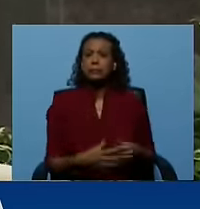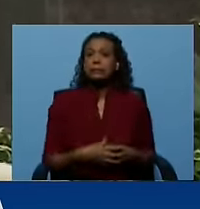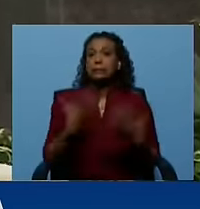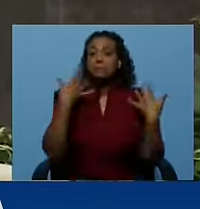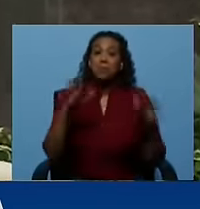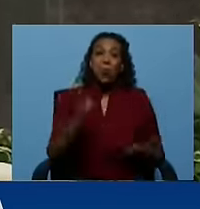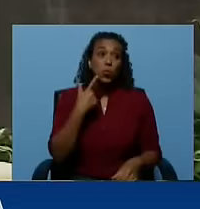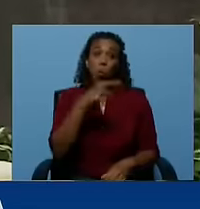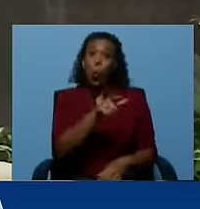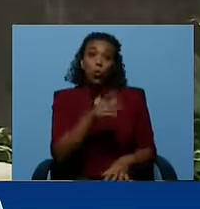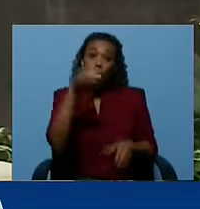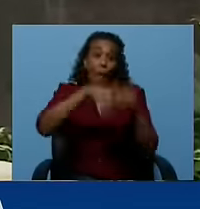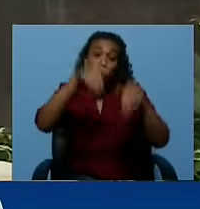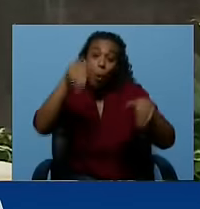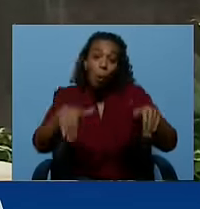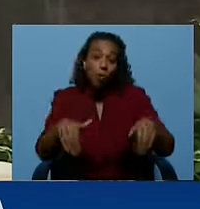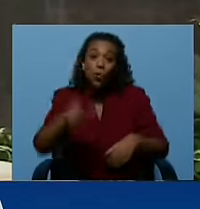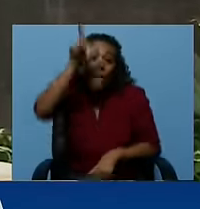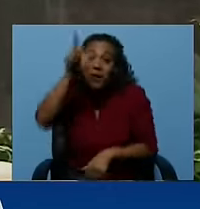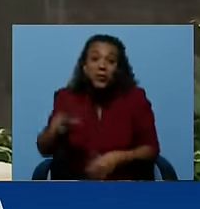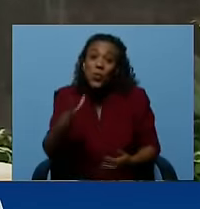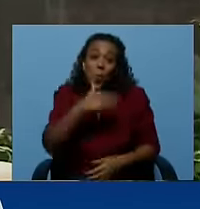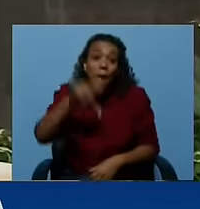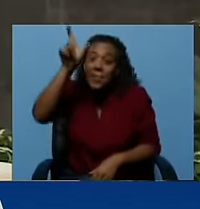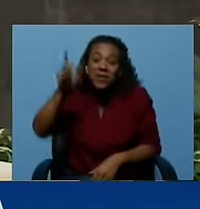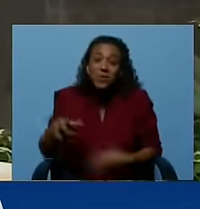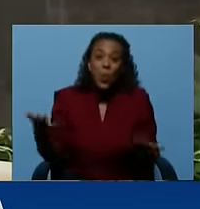Pasa que esos bots no votan ni marchan.